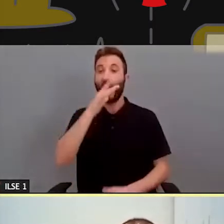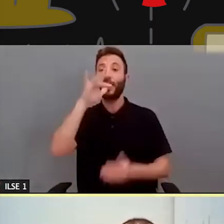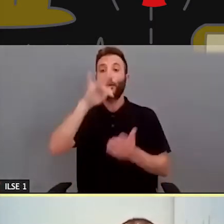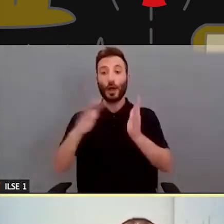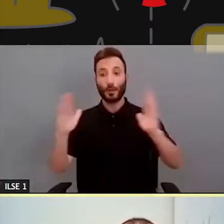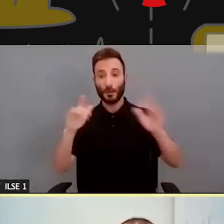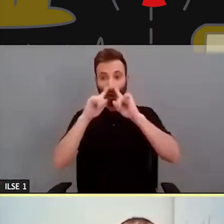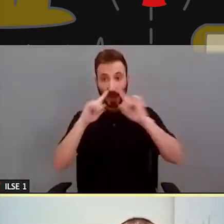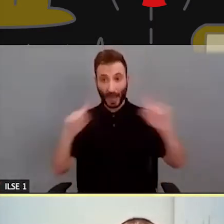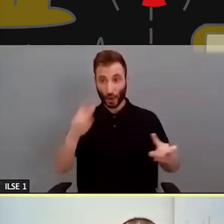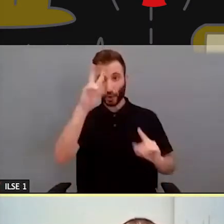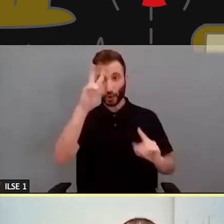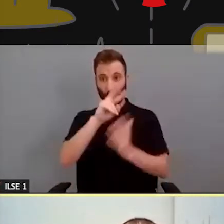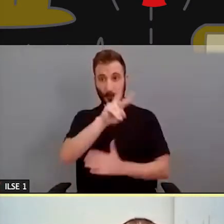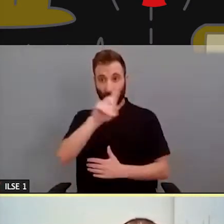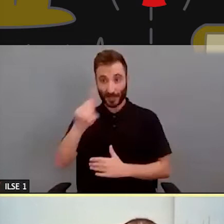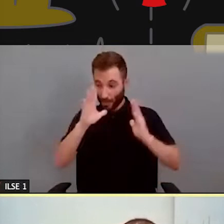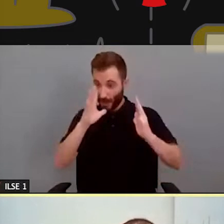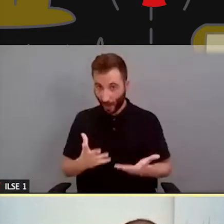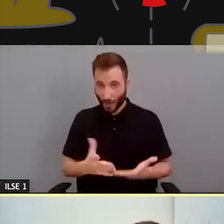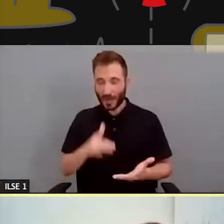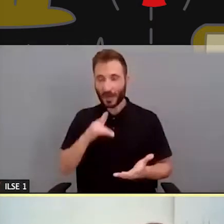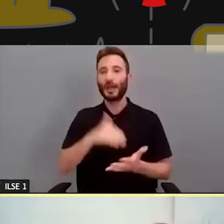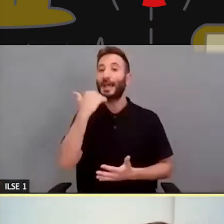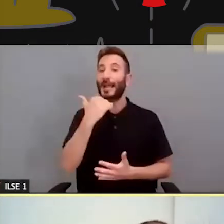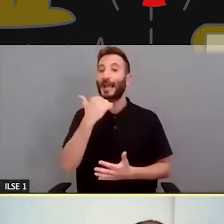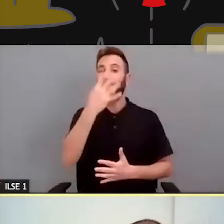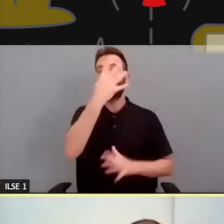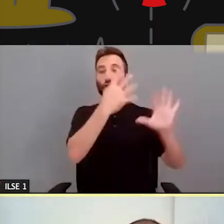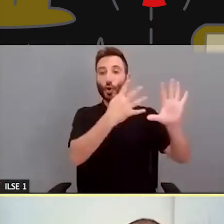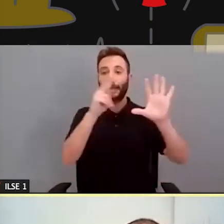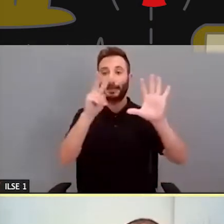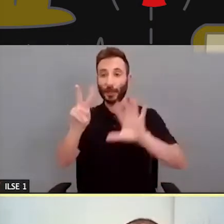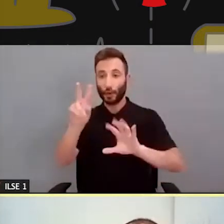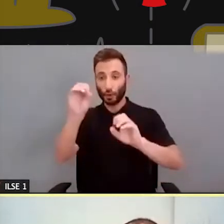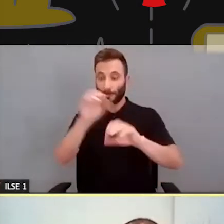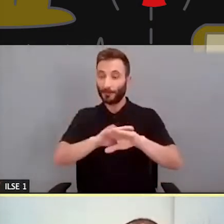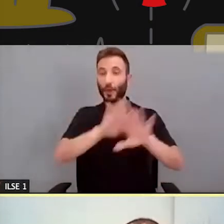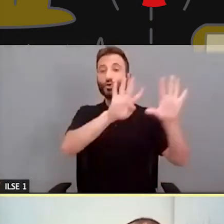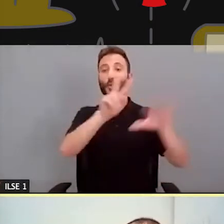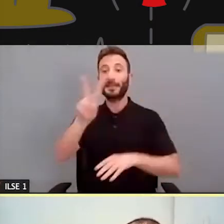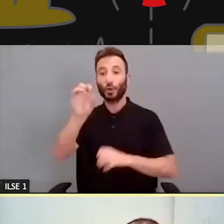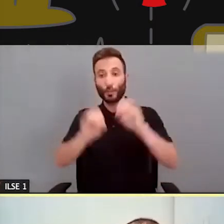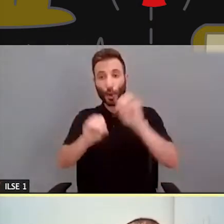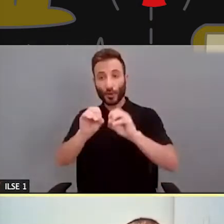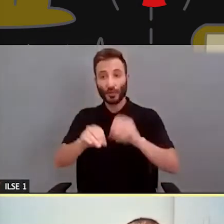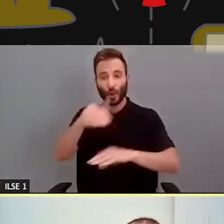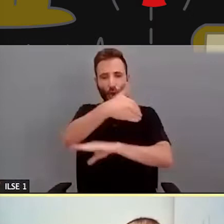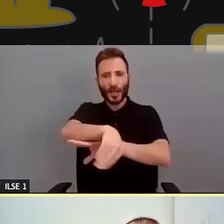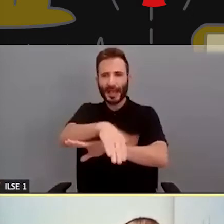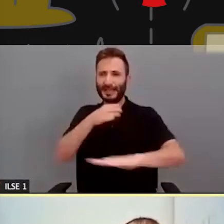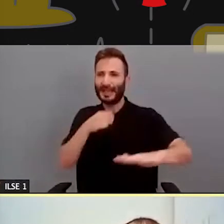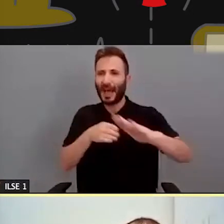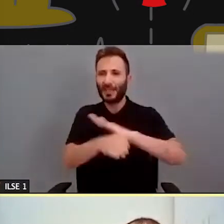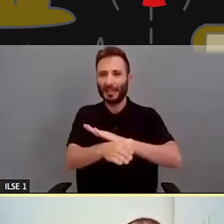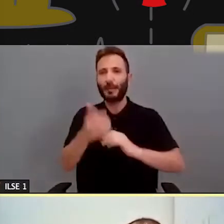2021, Barcelona tiene el 92% de las vías públicas que son accesibles, con rampas. En el